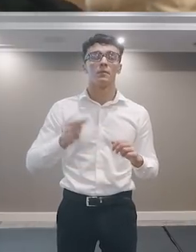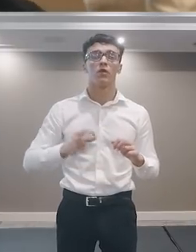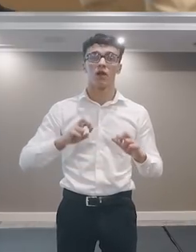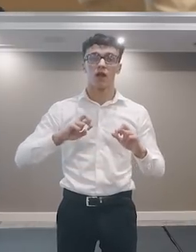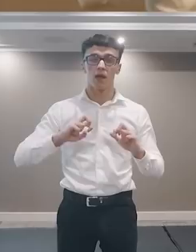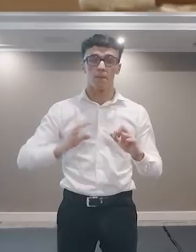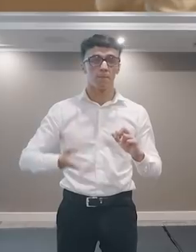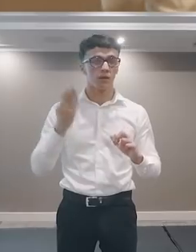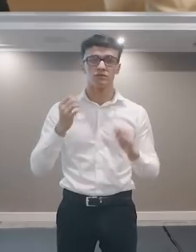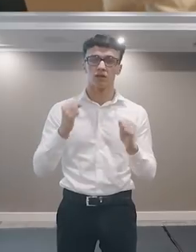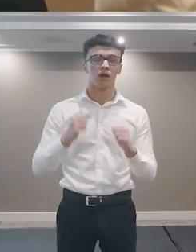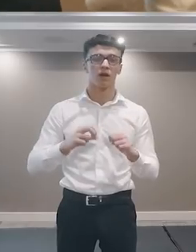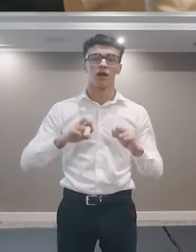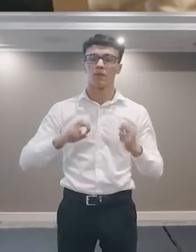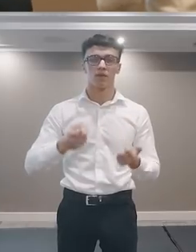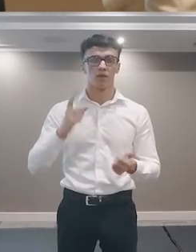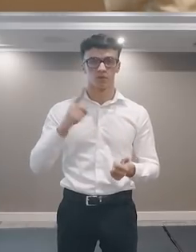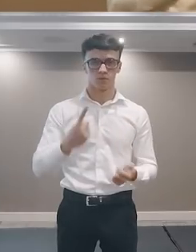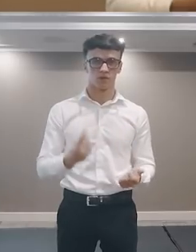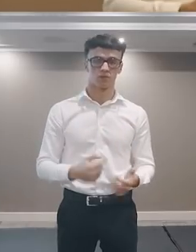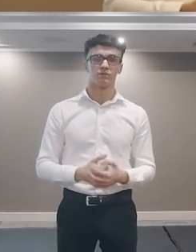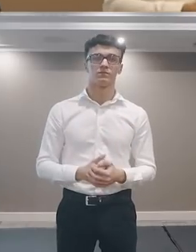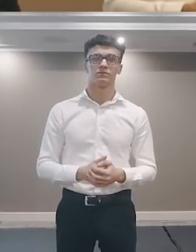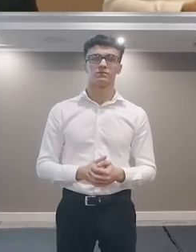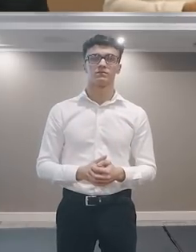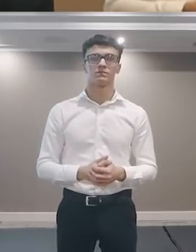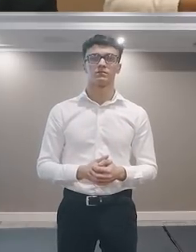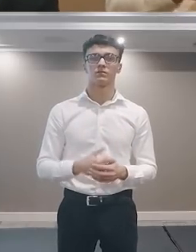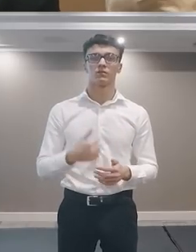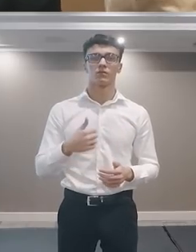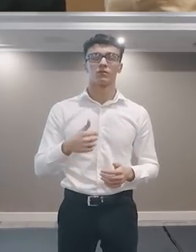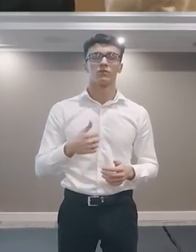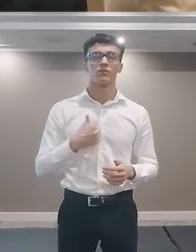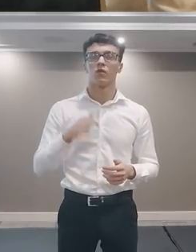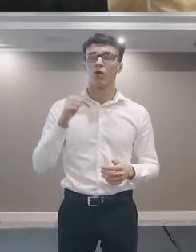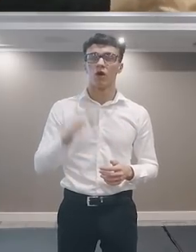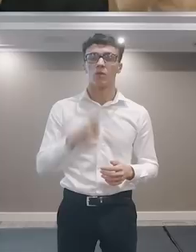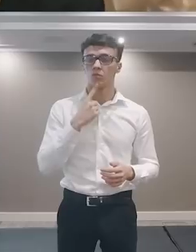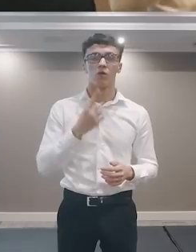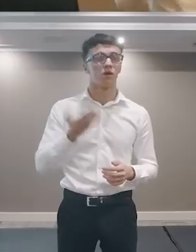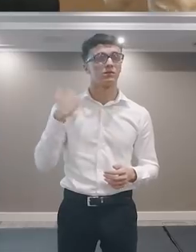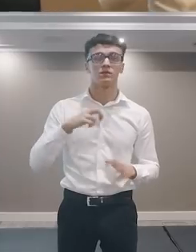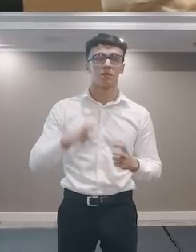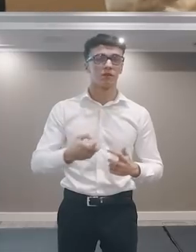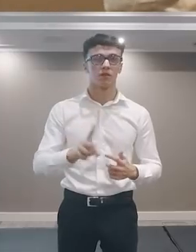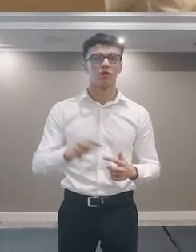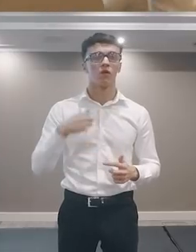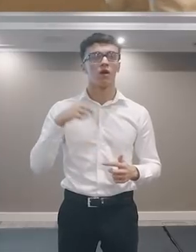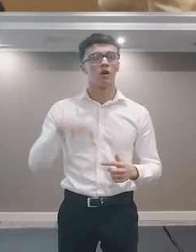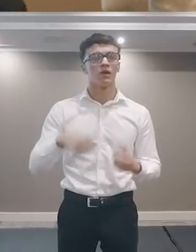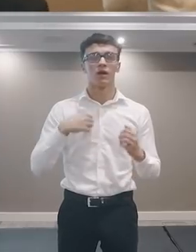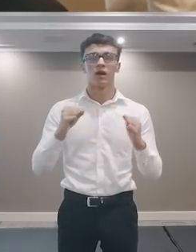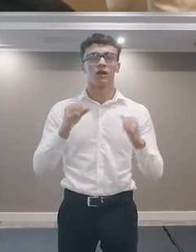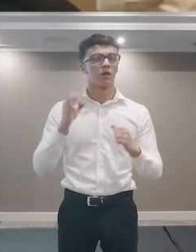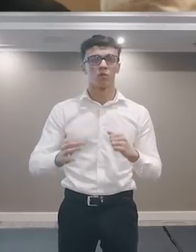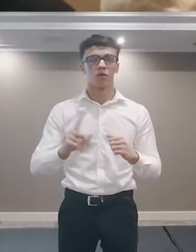si yo no hubiera empezado jamás me hubiera beneficiado de todo lo que he hecho hasta el día de hoy eso es lo que quiero realmente que entendáis y mi labor